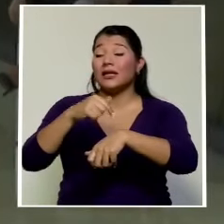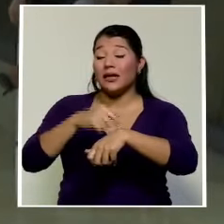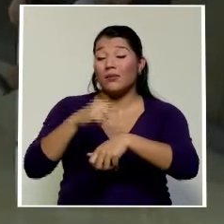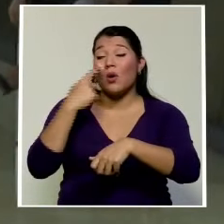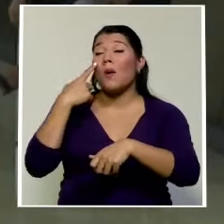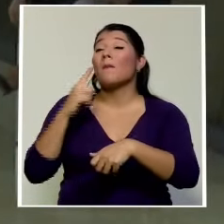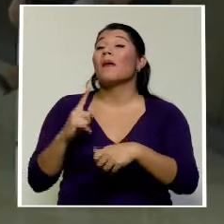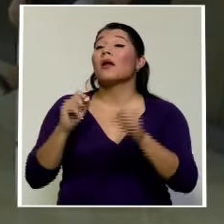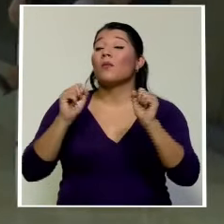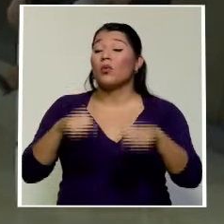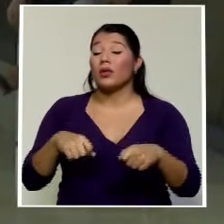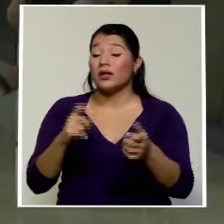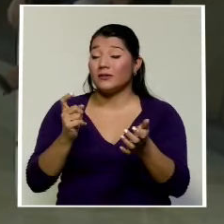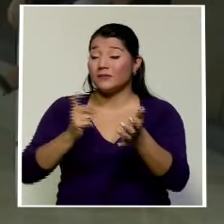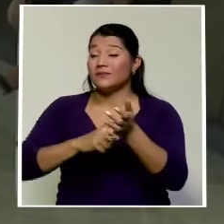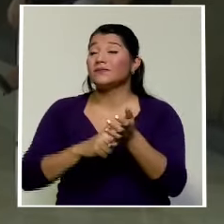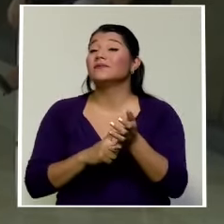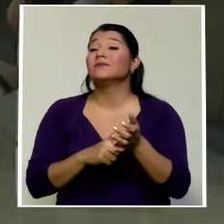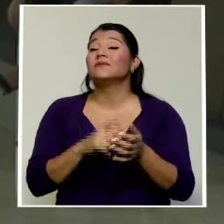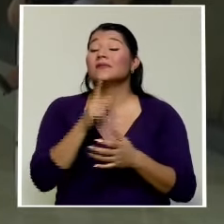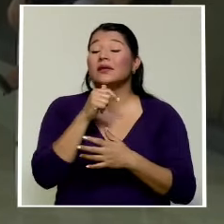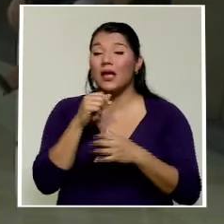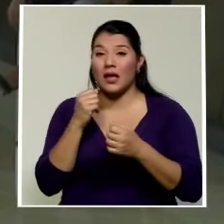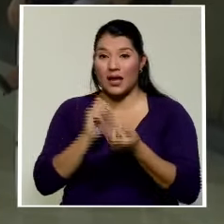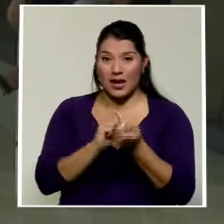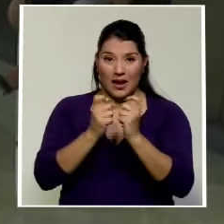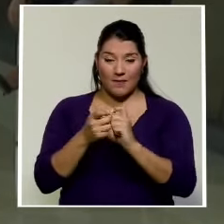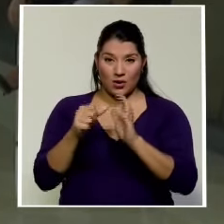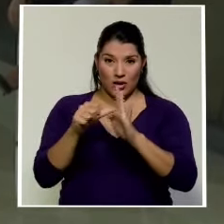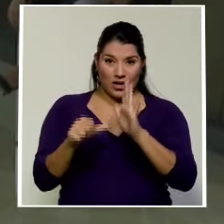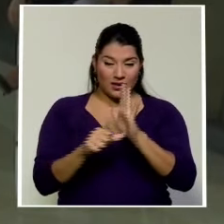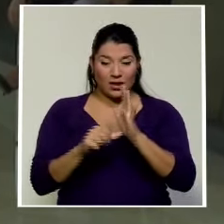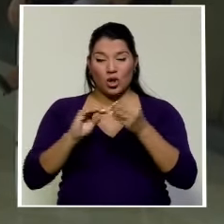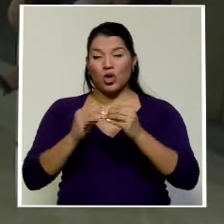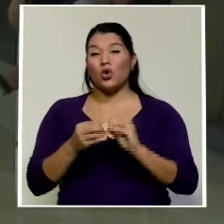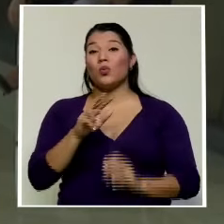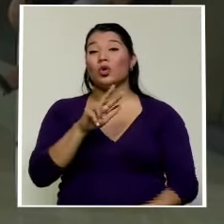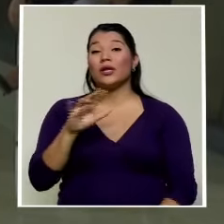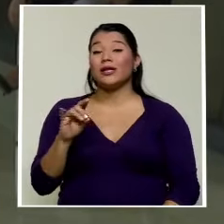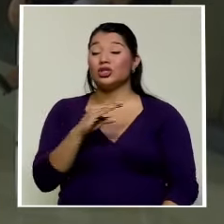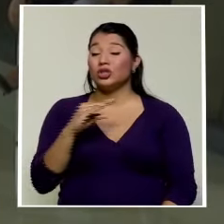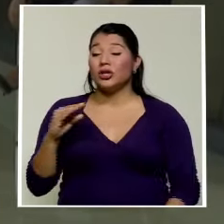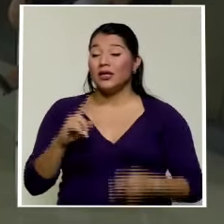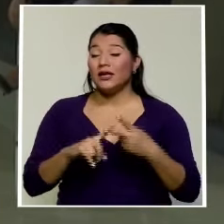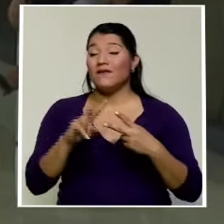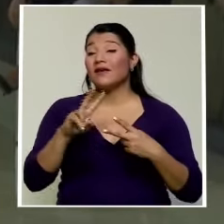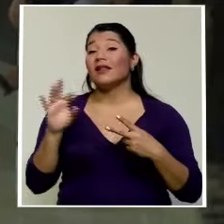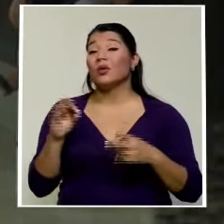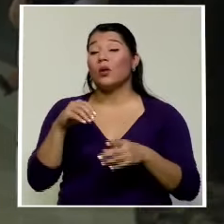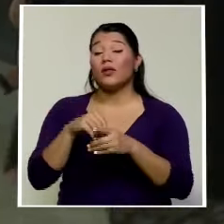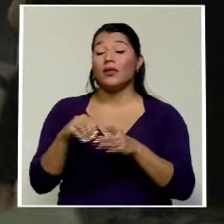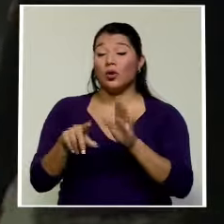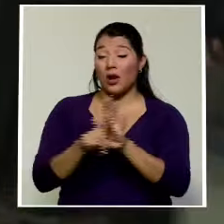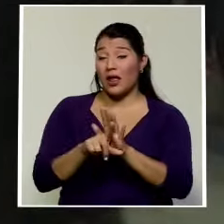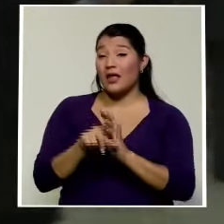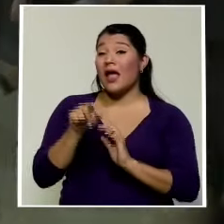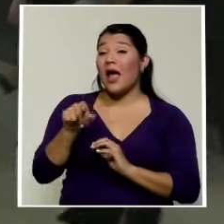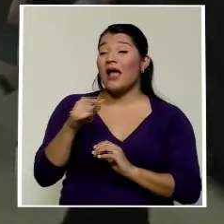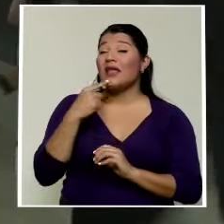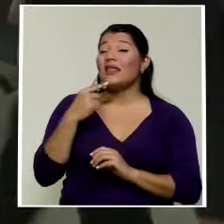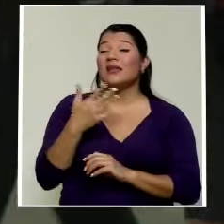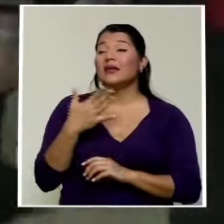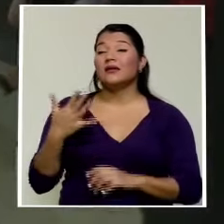las causas. Se trata de la modificación de los artículos 38 y 29 de la ley, donde además se